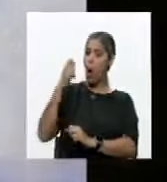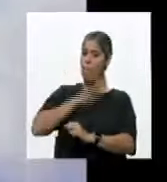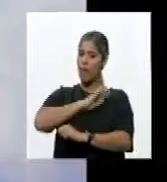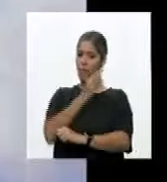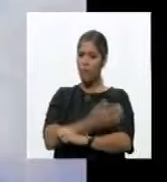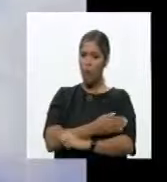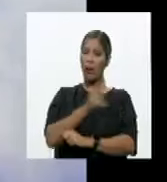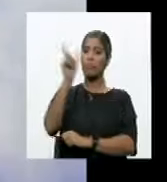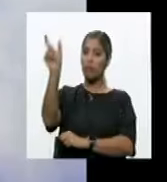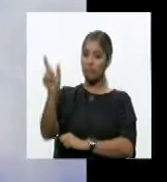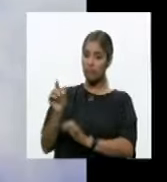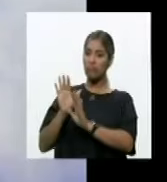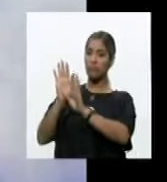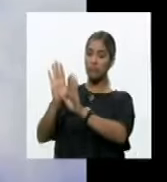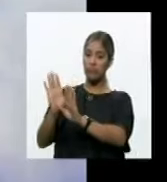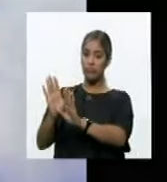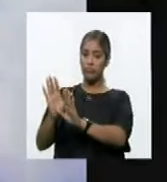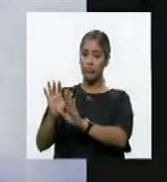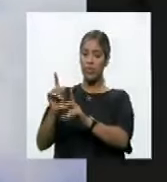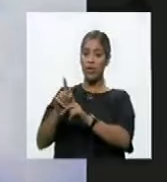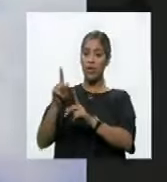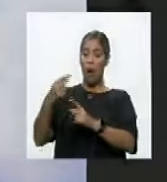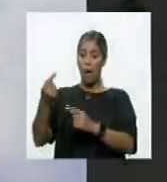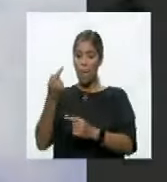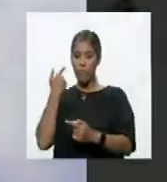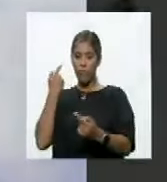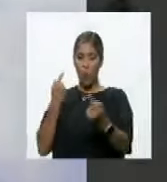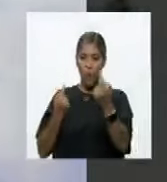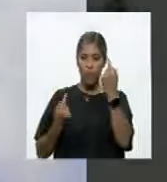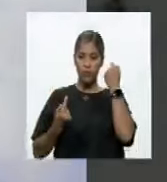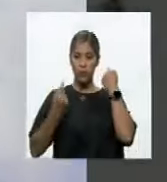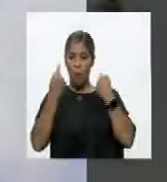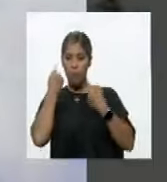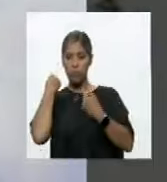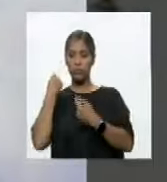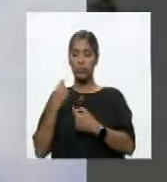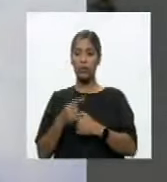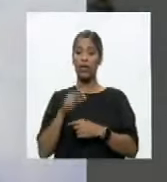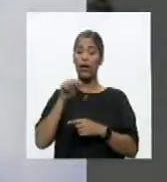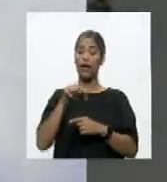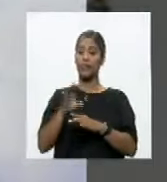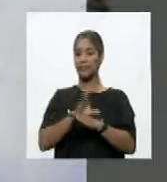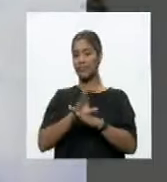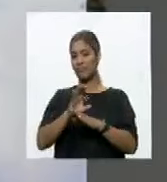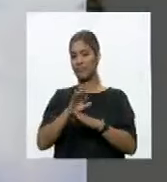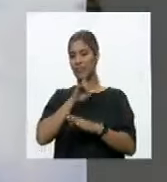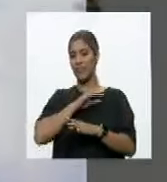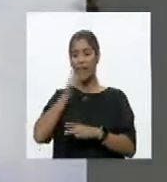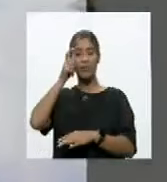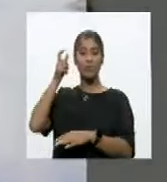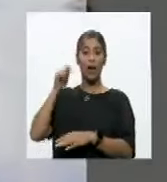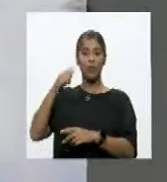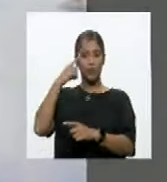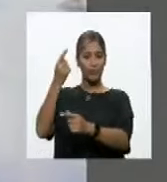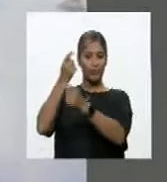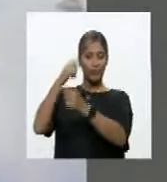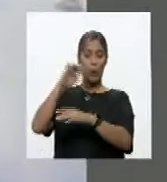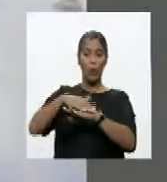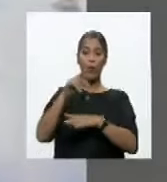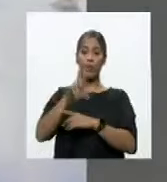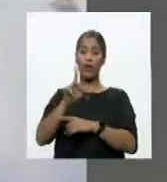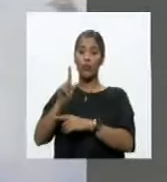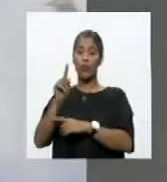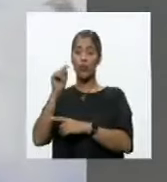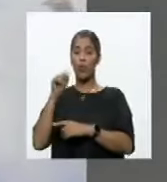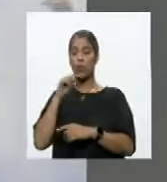valiente Cedeño, se le apagaban las balas en las charnelas del freno. Tengo un corrido llanero que me acordé porque es 31 de octubre. Y me